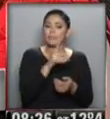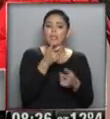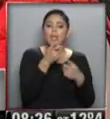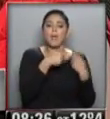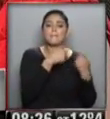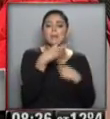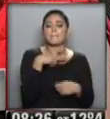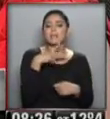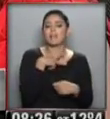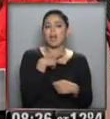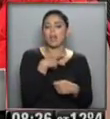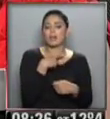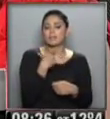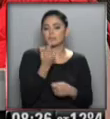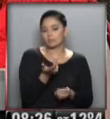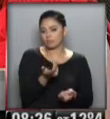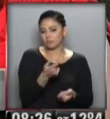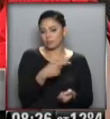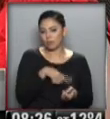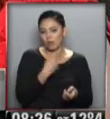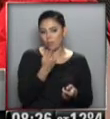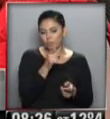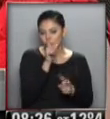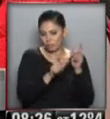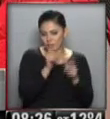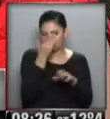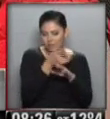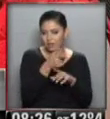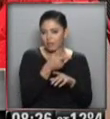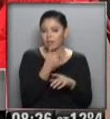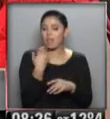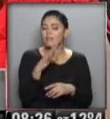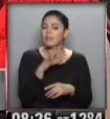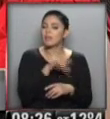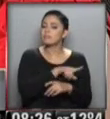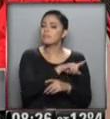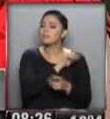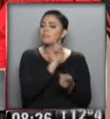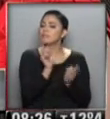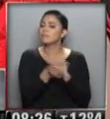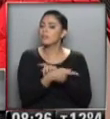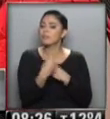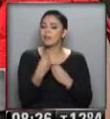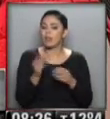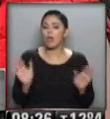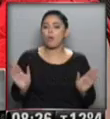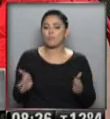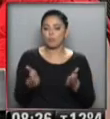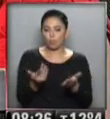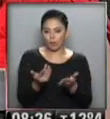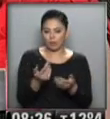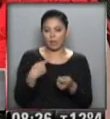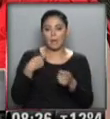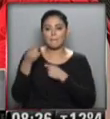empresas privadas como derivaron muchos pacientes a empresas privadas debieran haber ido a promover el tema de la creación de